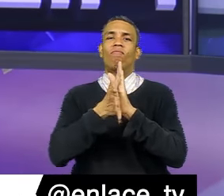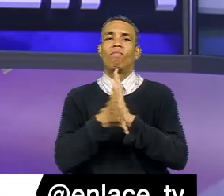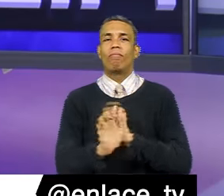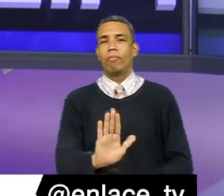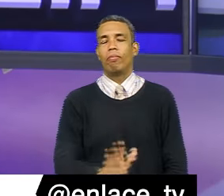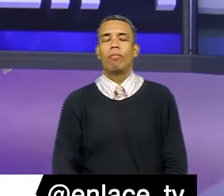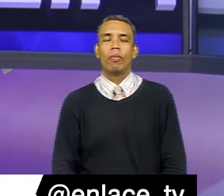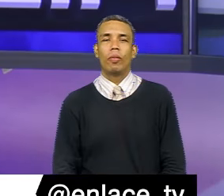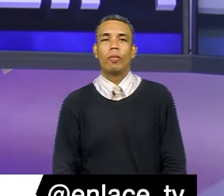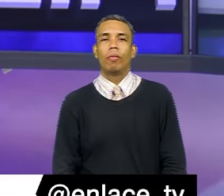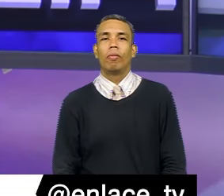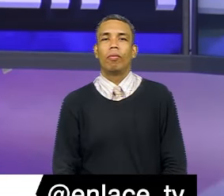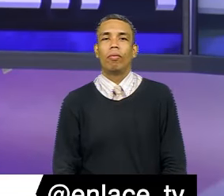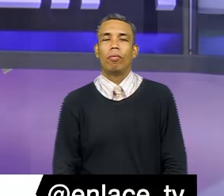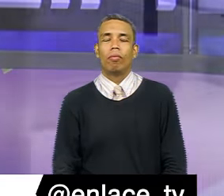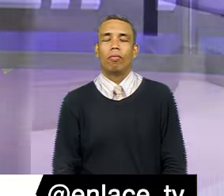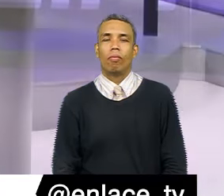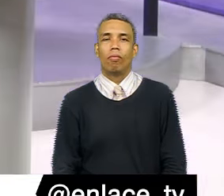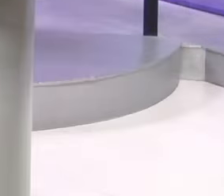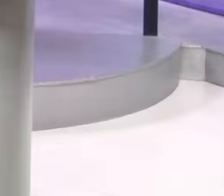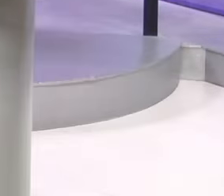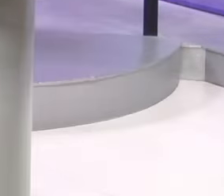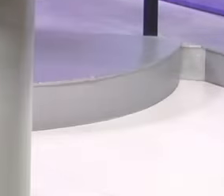quiere ver. Ya regresamos a Enlace Noticias.